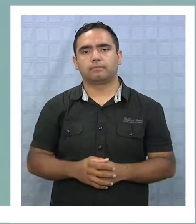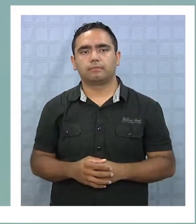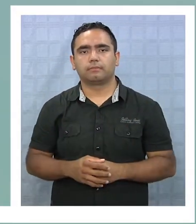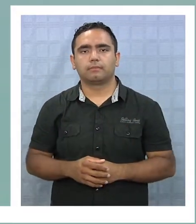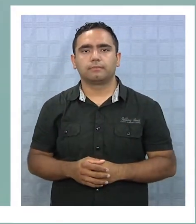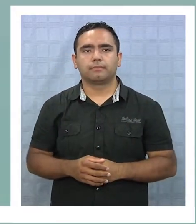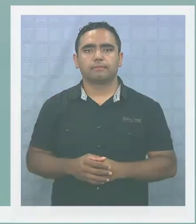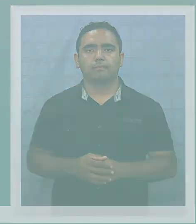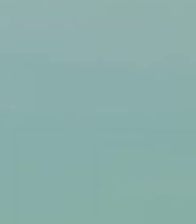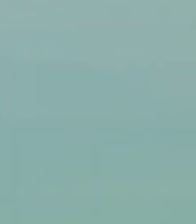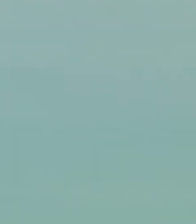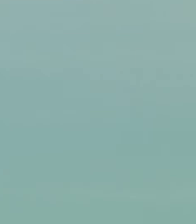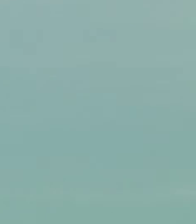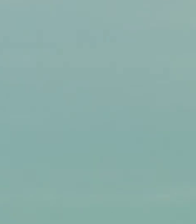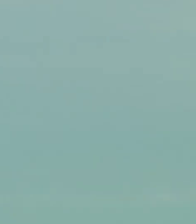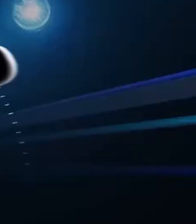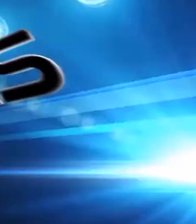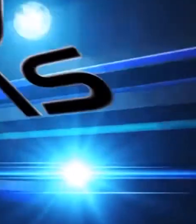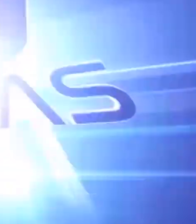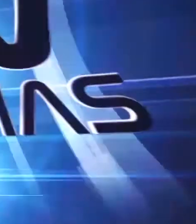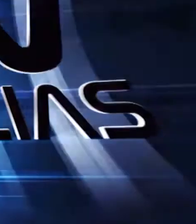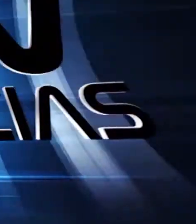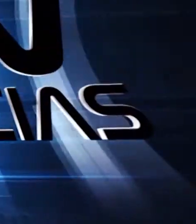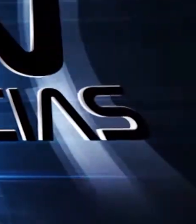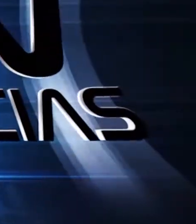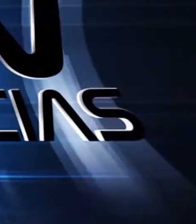Se gusta el público a...